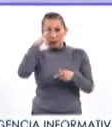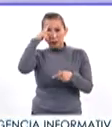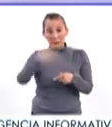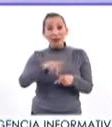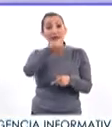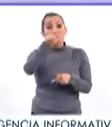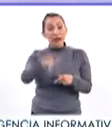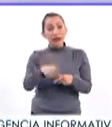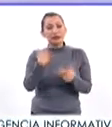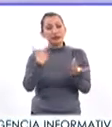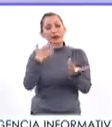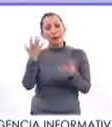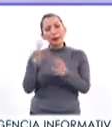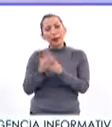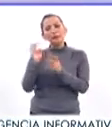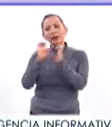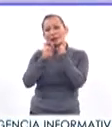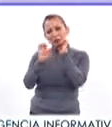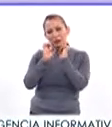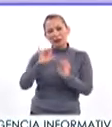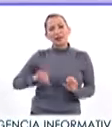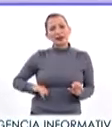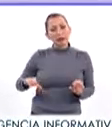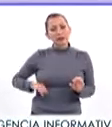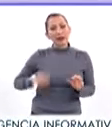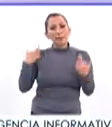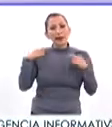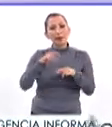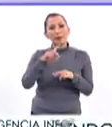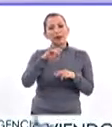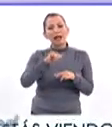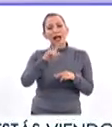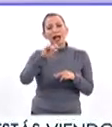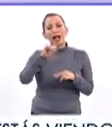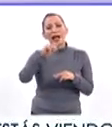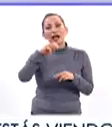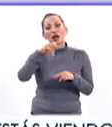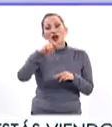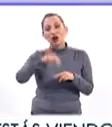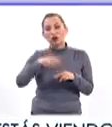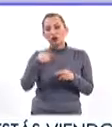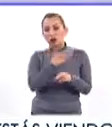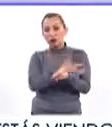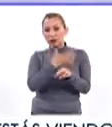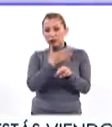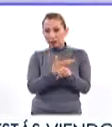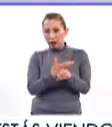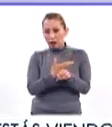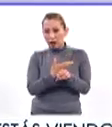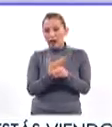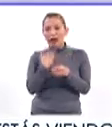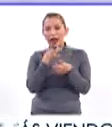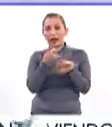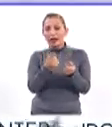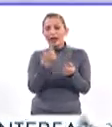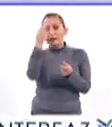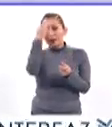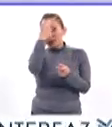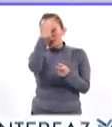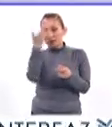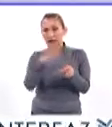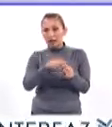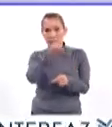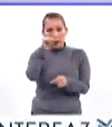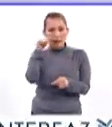Y después de esta nota vamos a entrar en una entrevista muy interesante con la maestra Verónica Alarcón Hernández, que ella es coordinadora de calidad en enfermería del